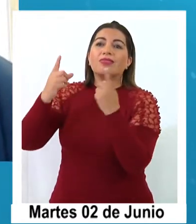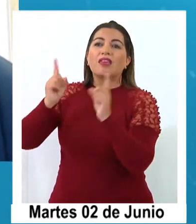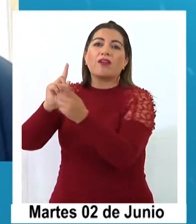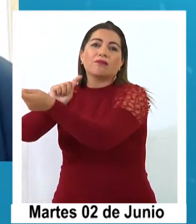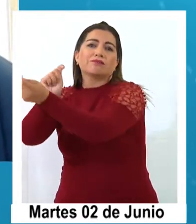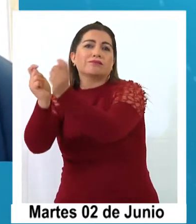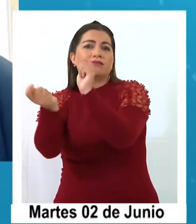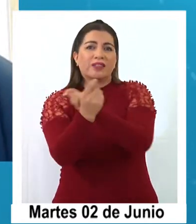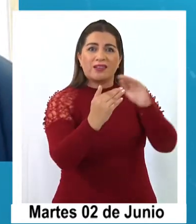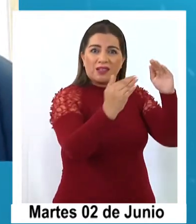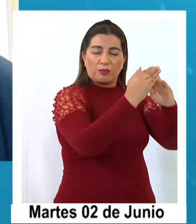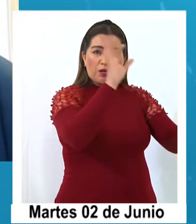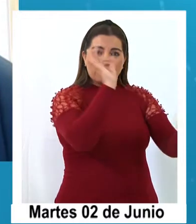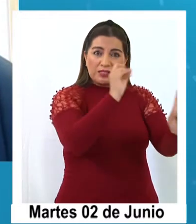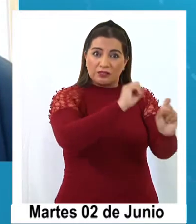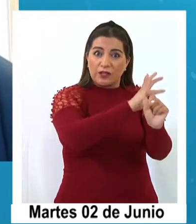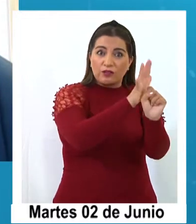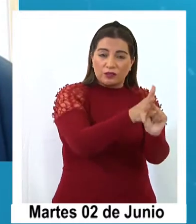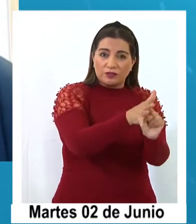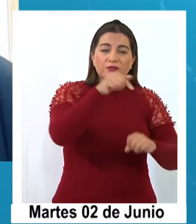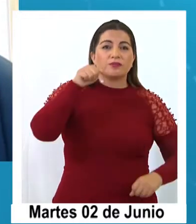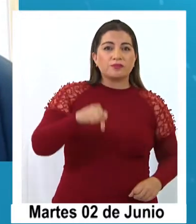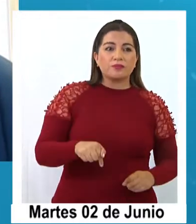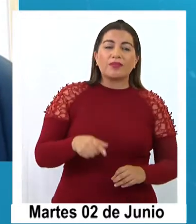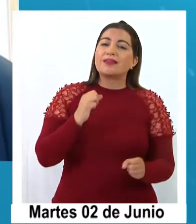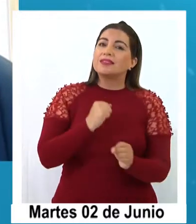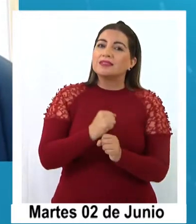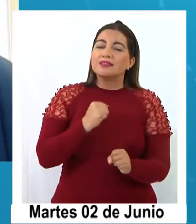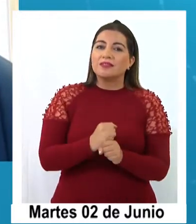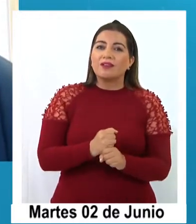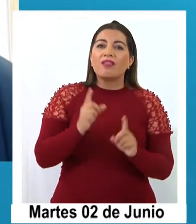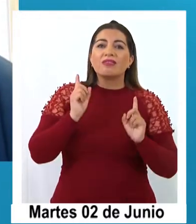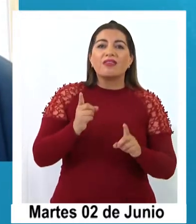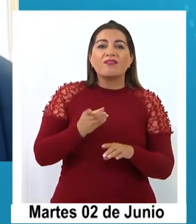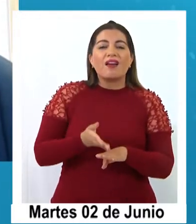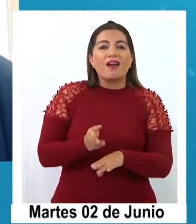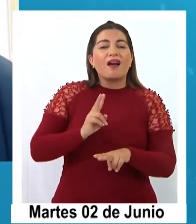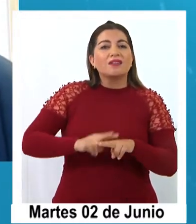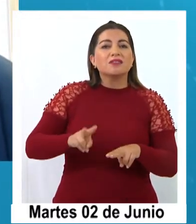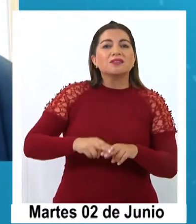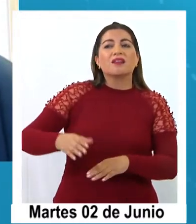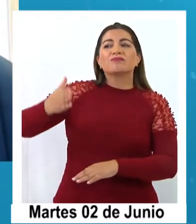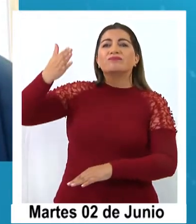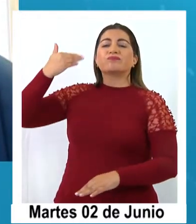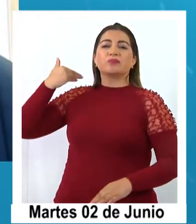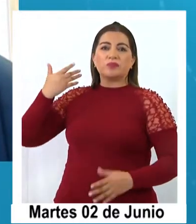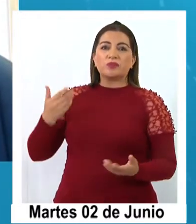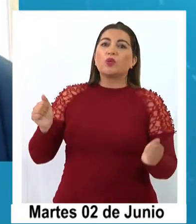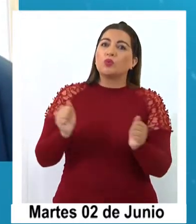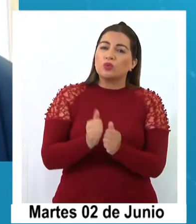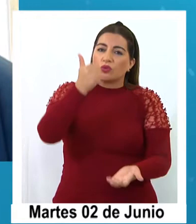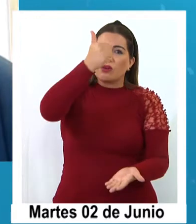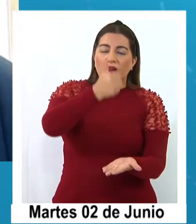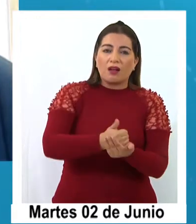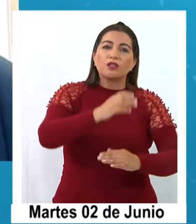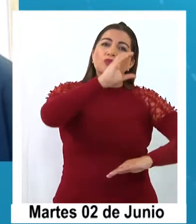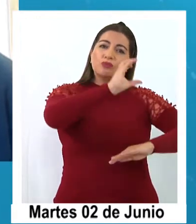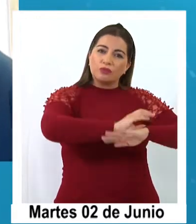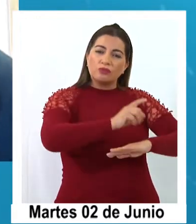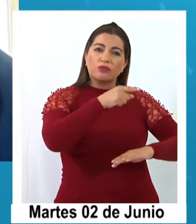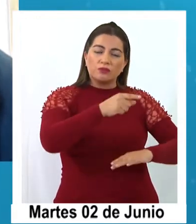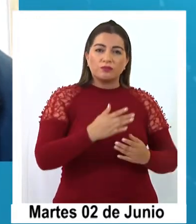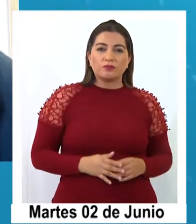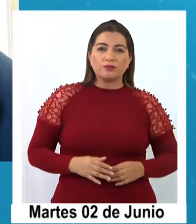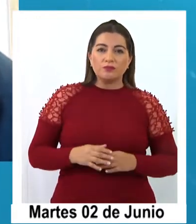albergue para los COVID, o sea, este trabajo tenía que haberse hecho junto con las alcaldías, en conjunto con los consultorios, con la atención